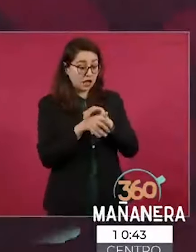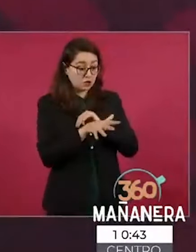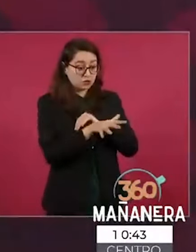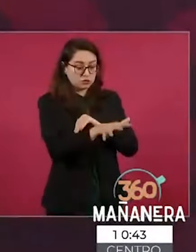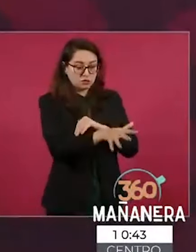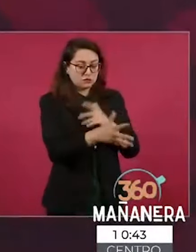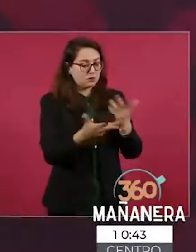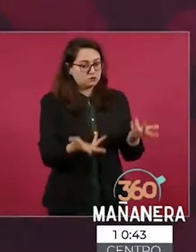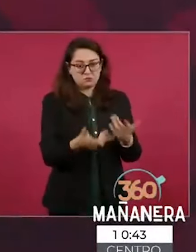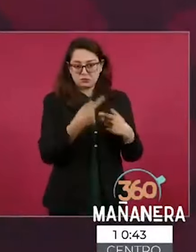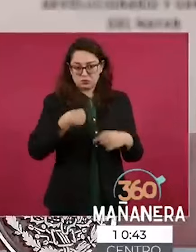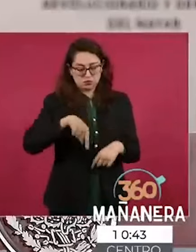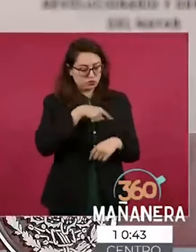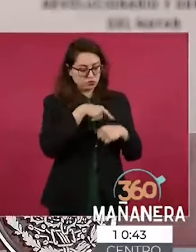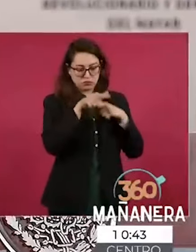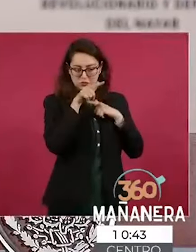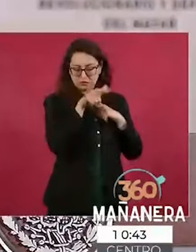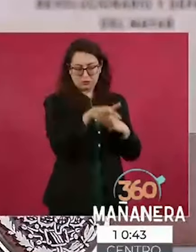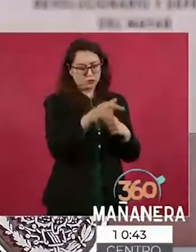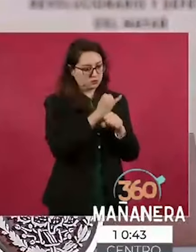investigando seguimos con la investigación